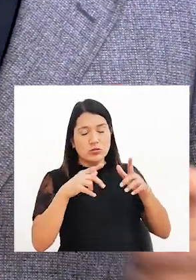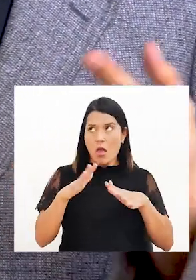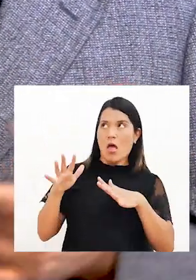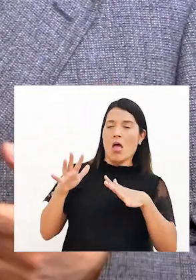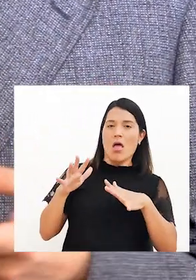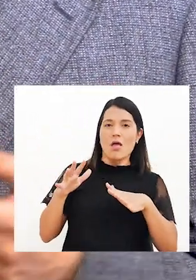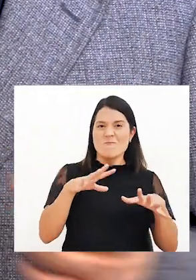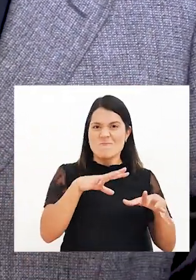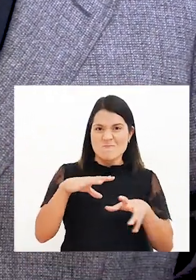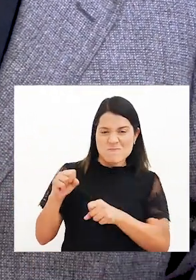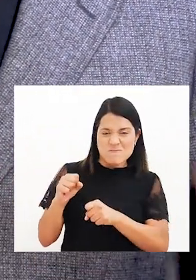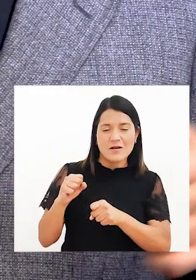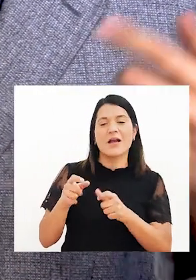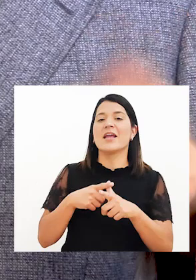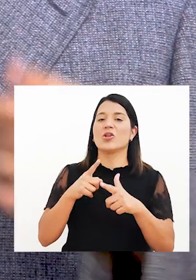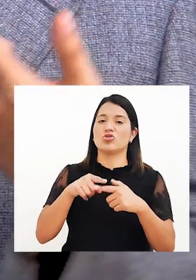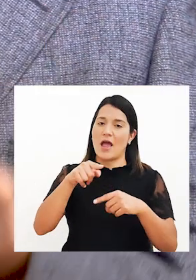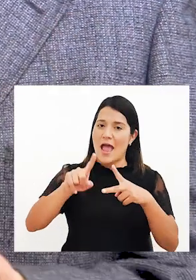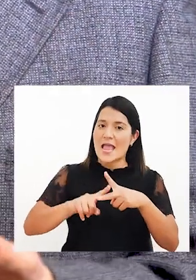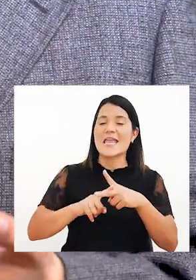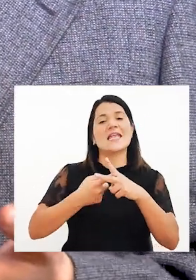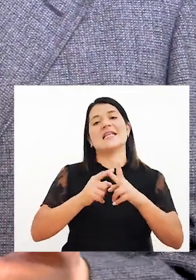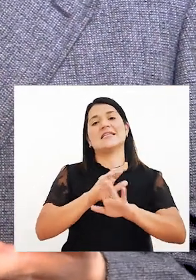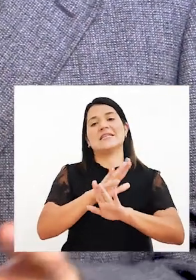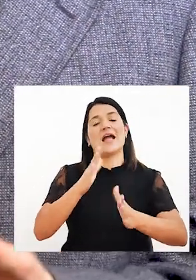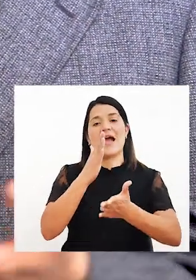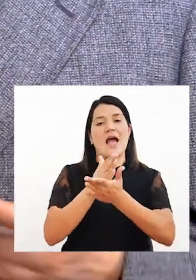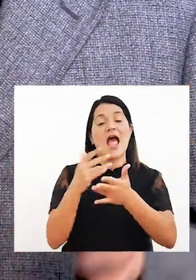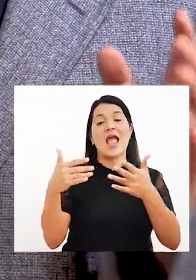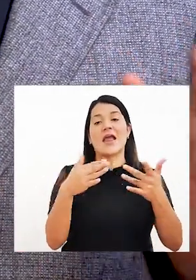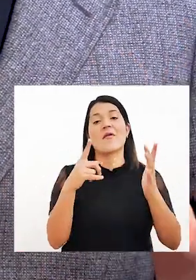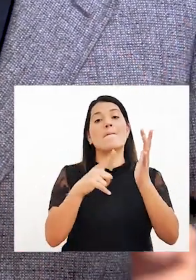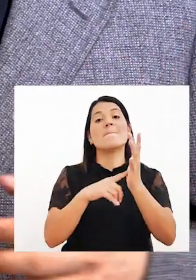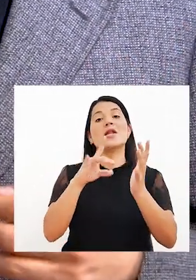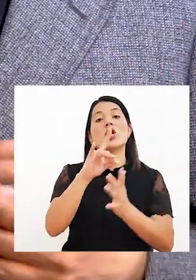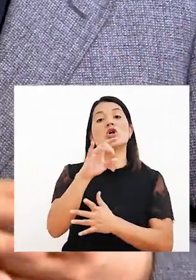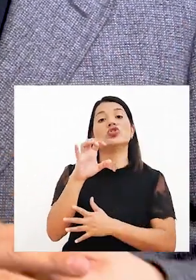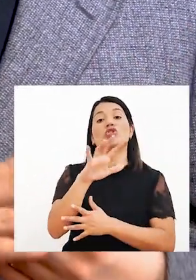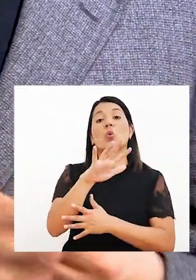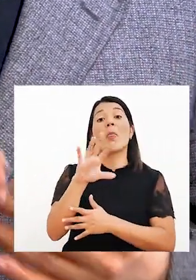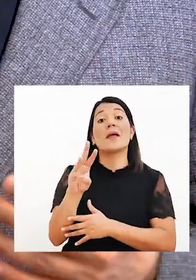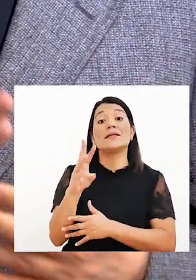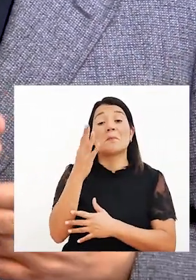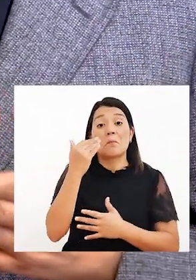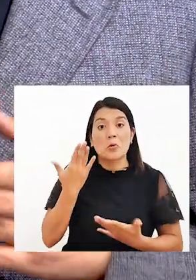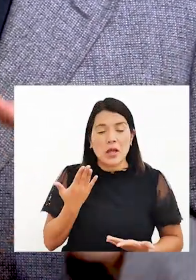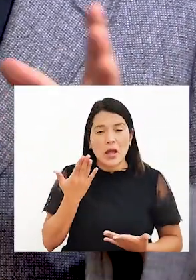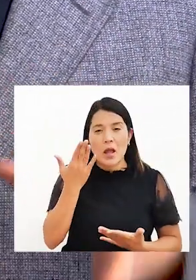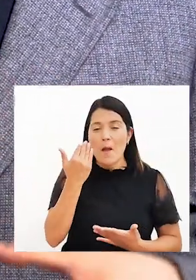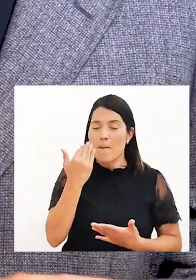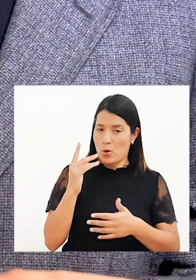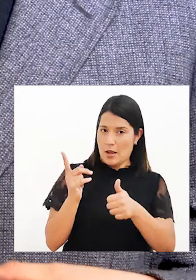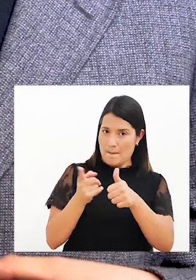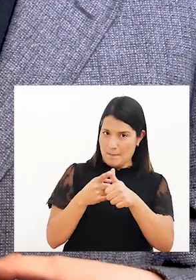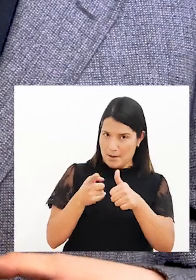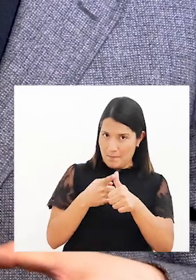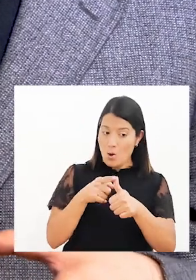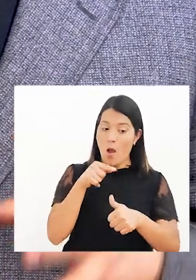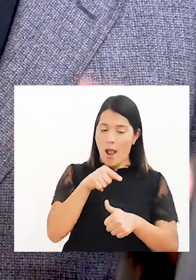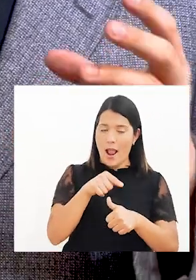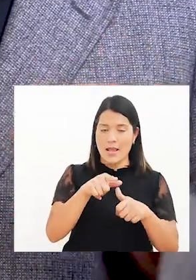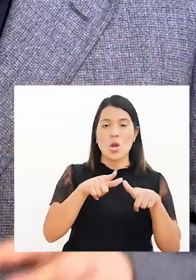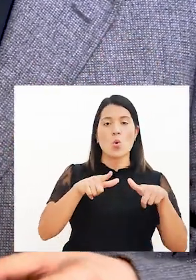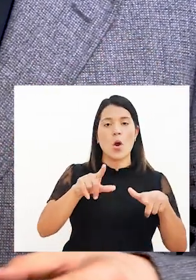como dice don Luco Gilge, es el inicio del fin de la campaña del 56. ¿Por qué? Porque ahí fue, primero se toma el sitio de la